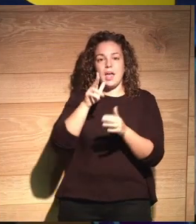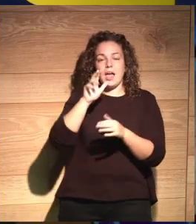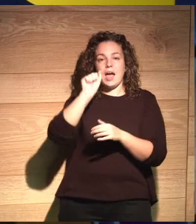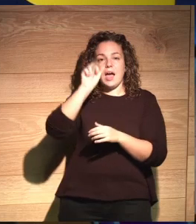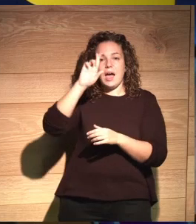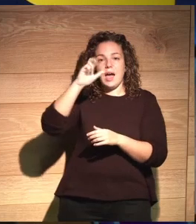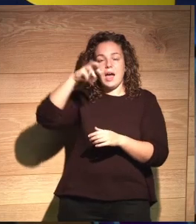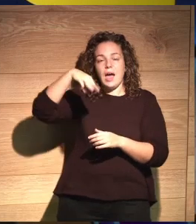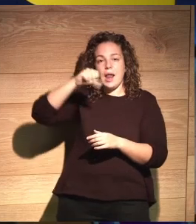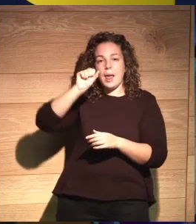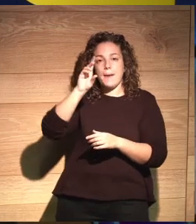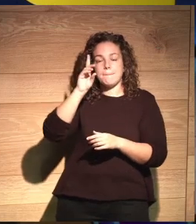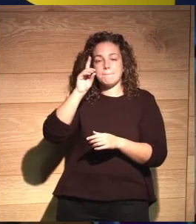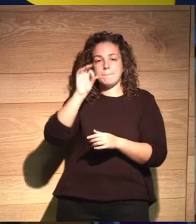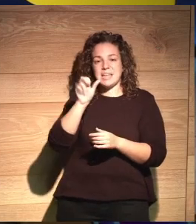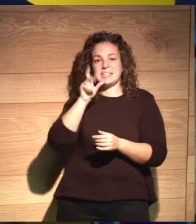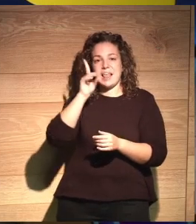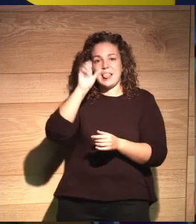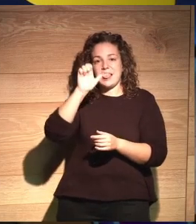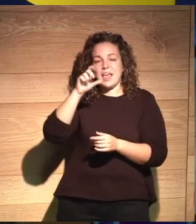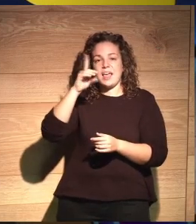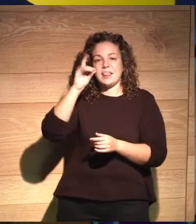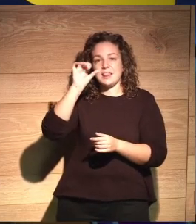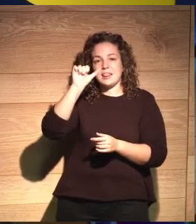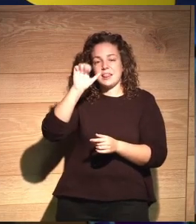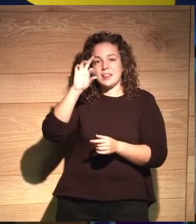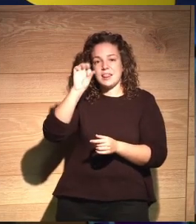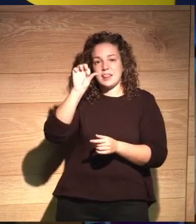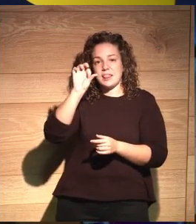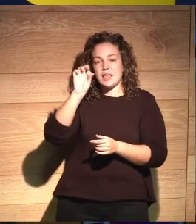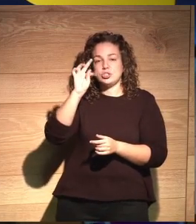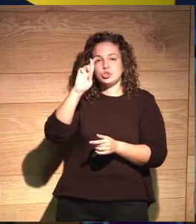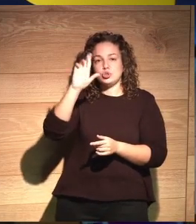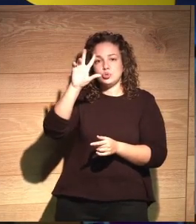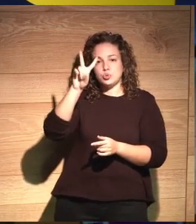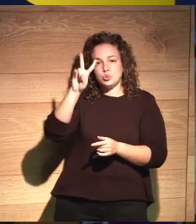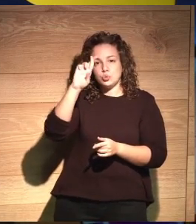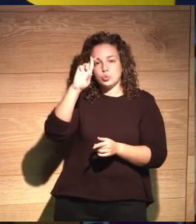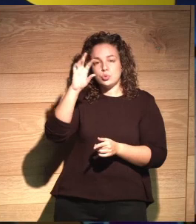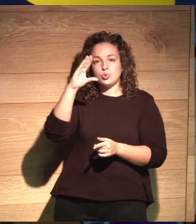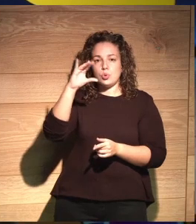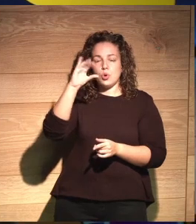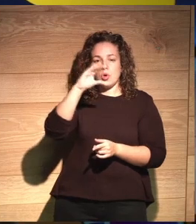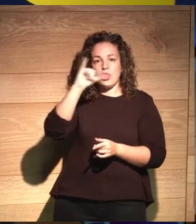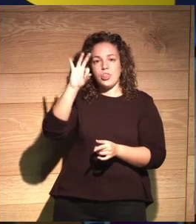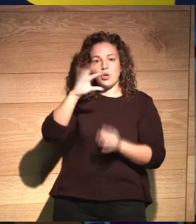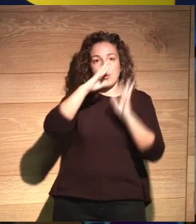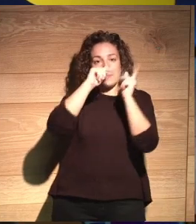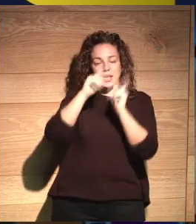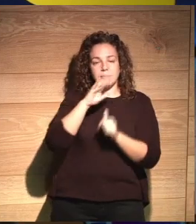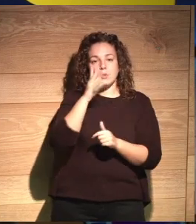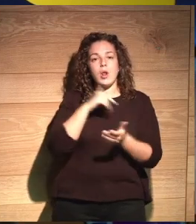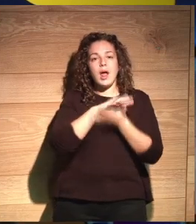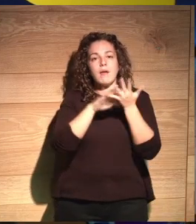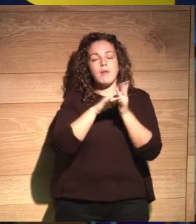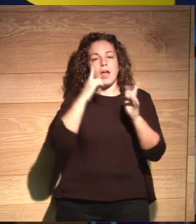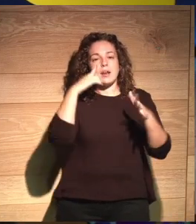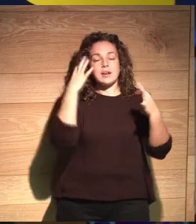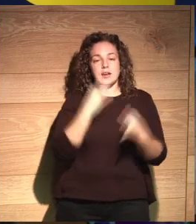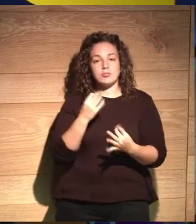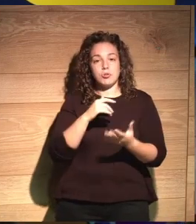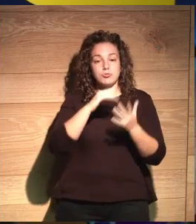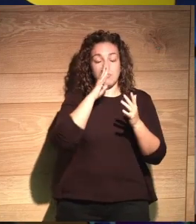matemática que justamente nos hablaba de los enormes riesgos que tiene el dejar que la máquina tome